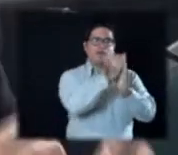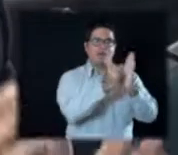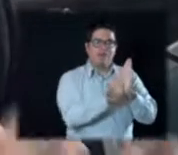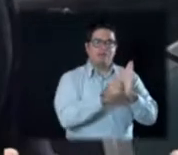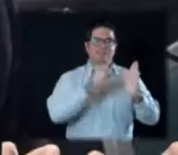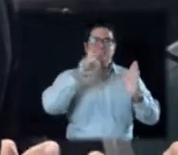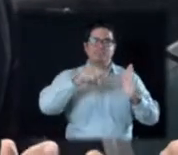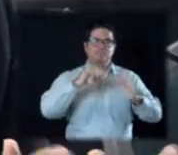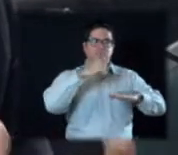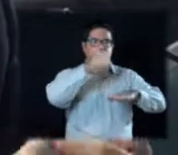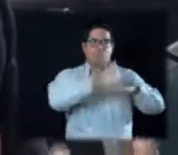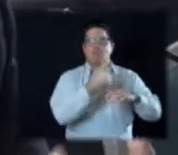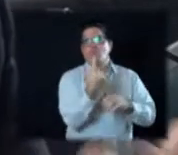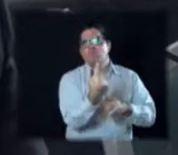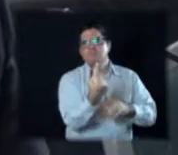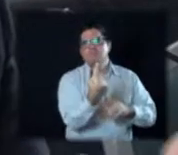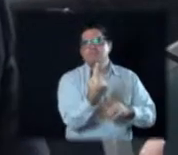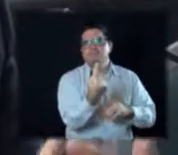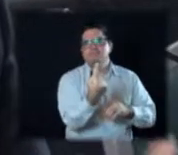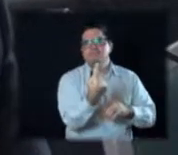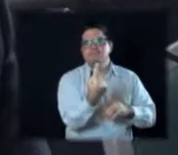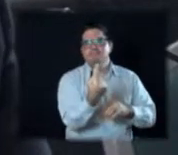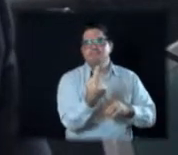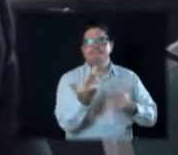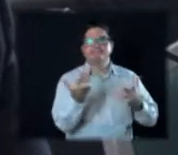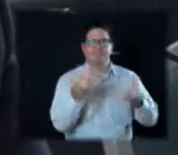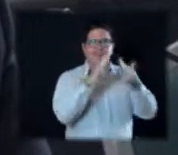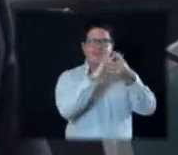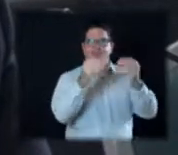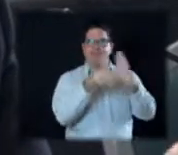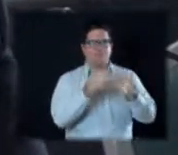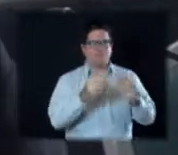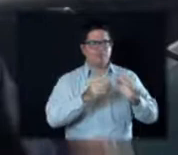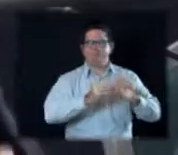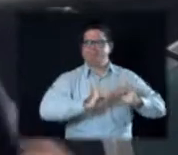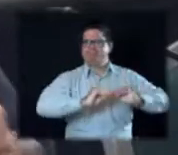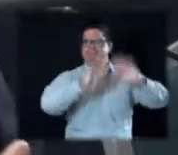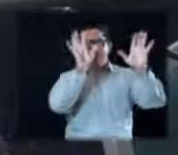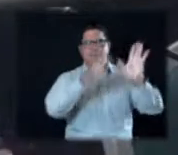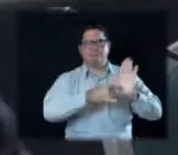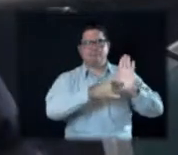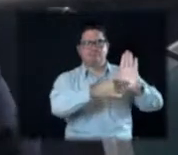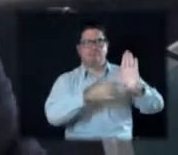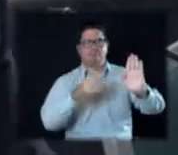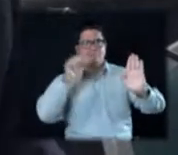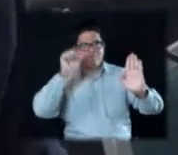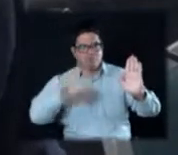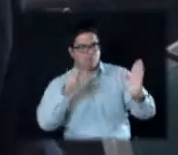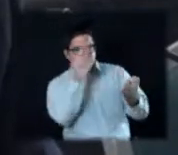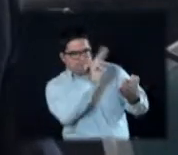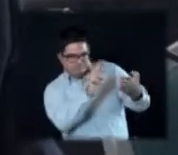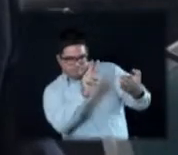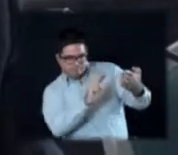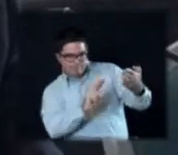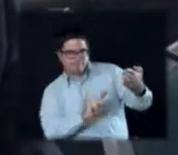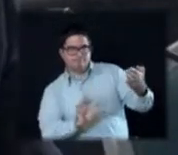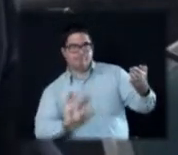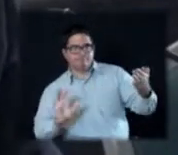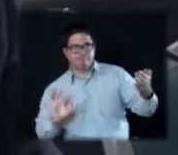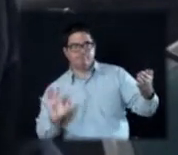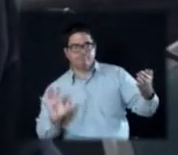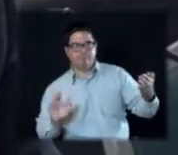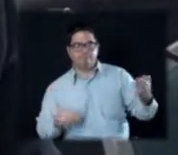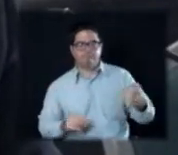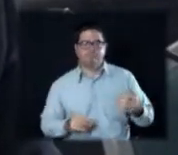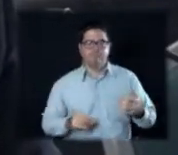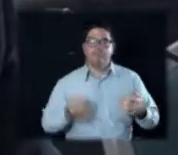contabilidad único en el que todas las agencias usen un solo sistema para poder tener información en tiempo real, de